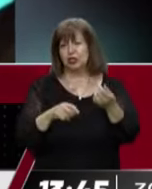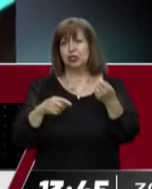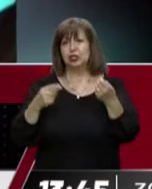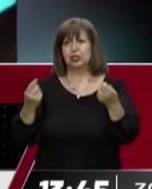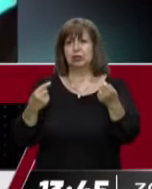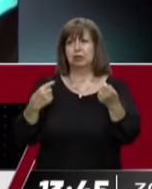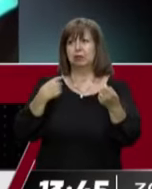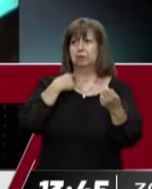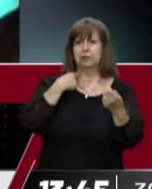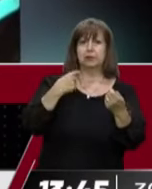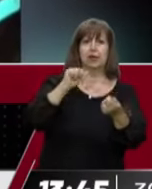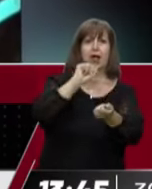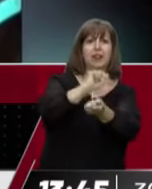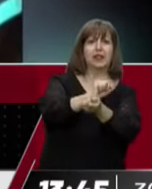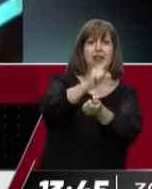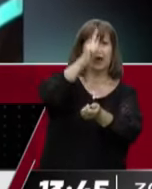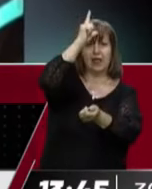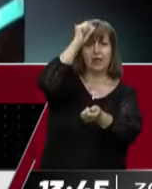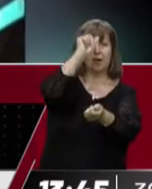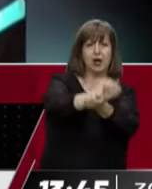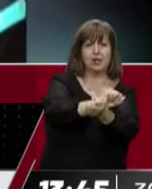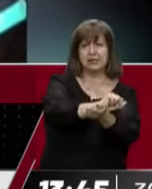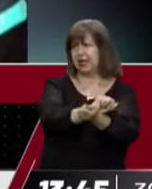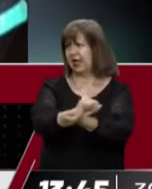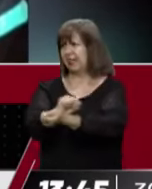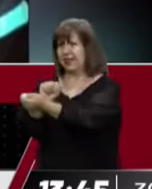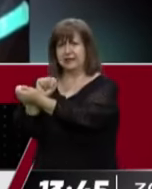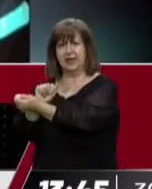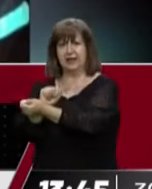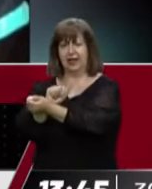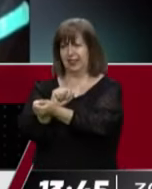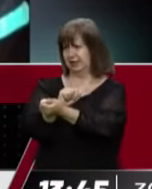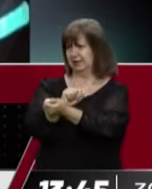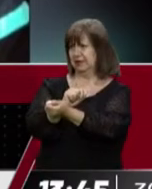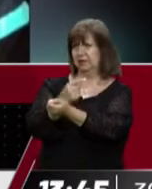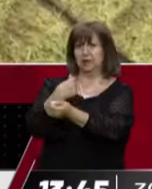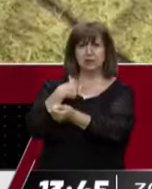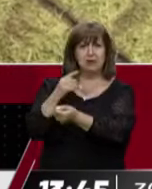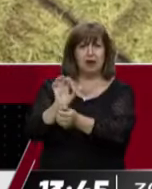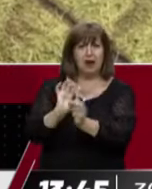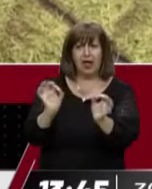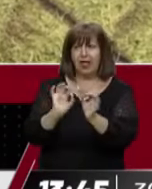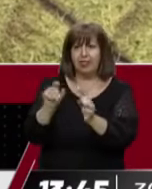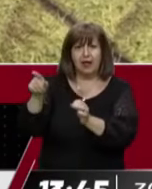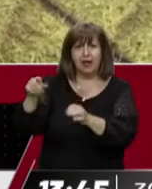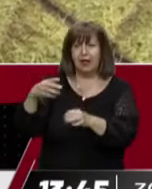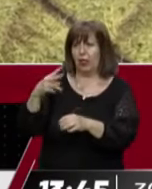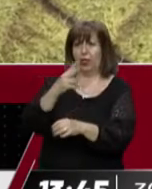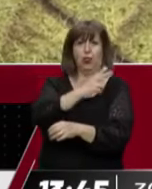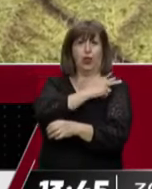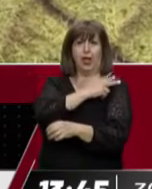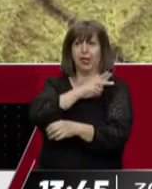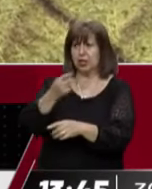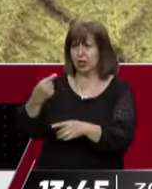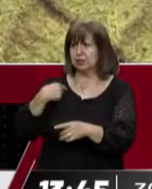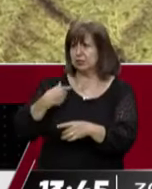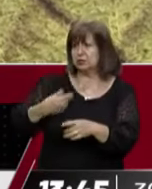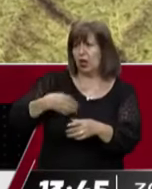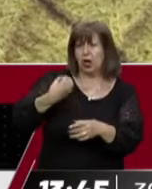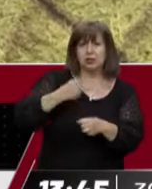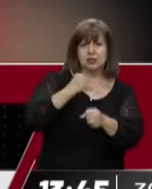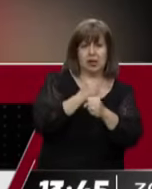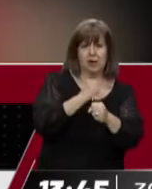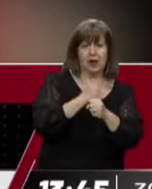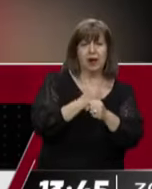preso Alejo en un momento cuando eran intensamente buscados los dueños de esta empresa por la policía salvadoreña. Casi